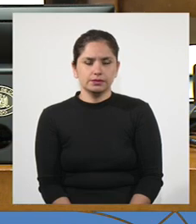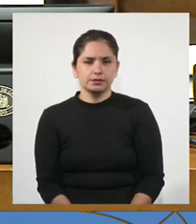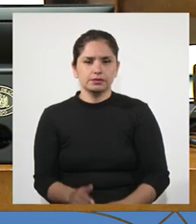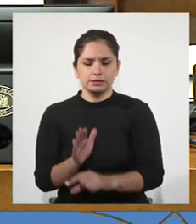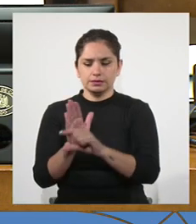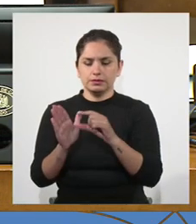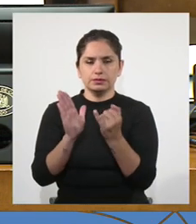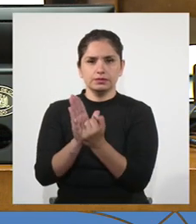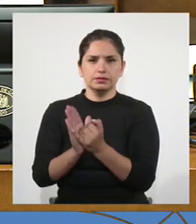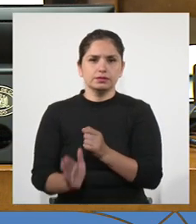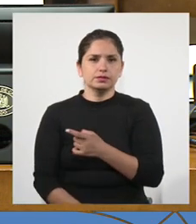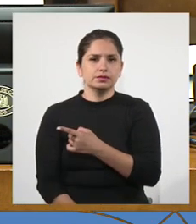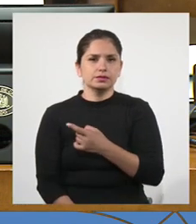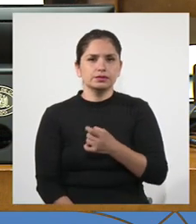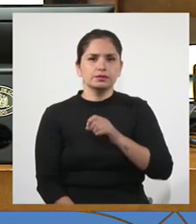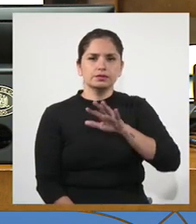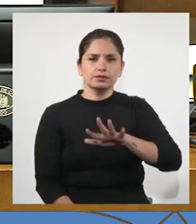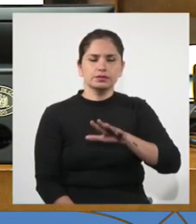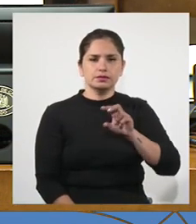Indicación 152.